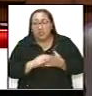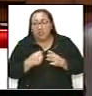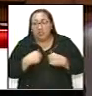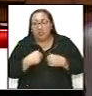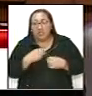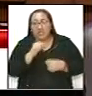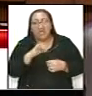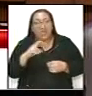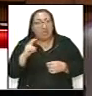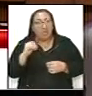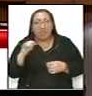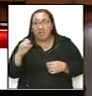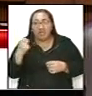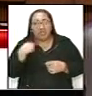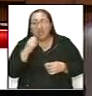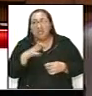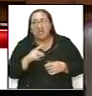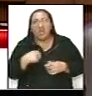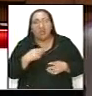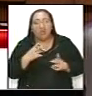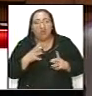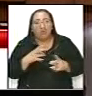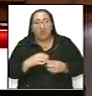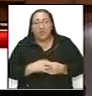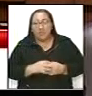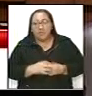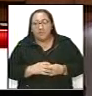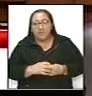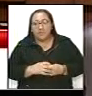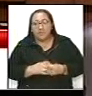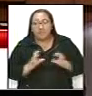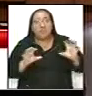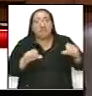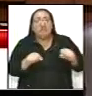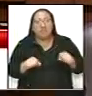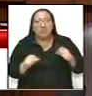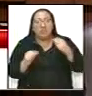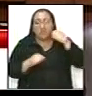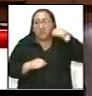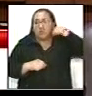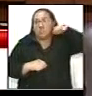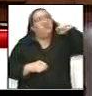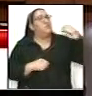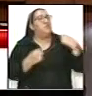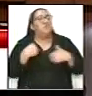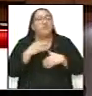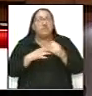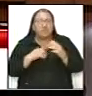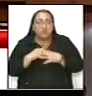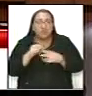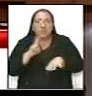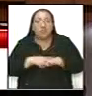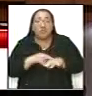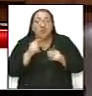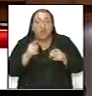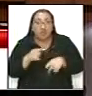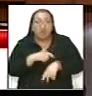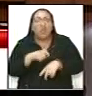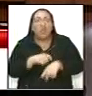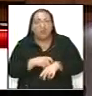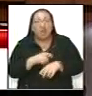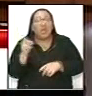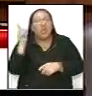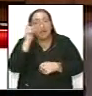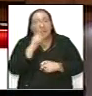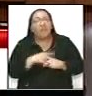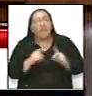en la Sierra Maestra para poder decir que vamos a tomar el poder por las armas. Estamos construyendo democracia, eso demora, eso es